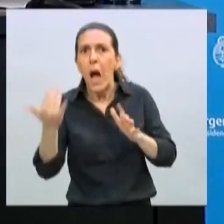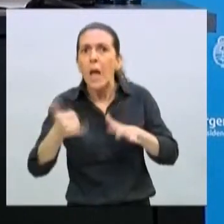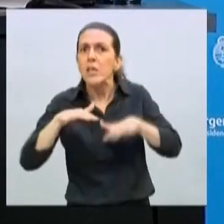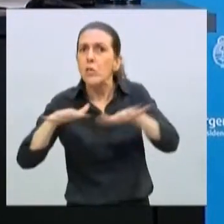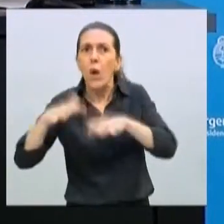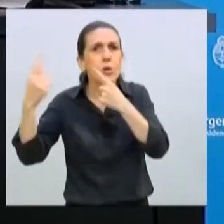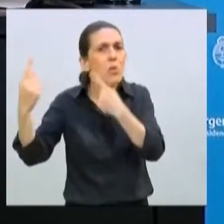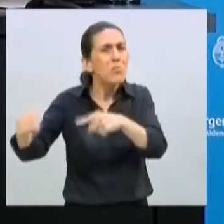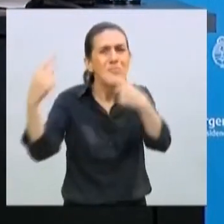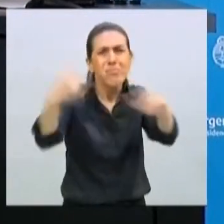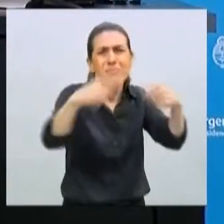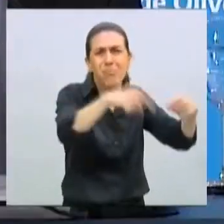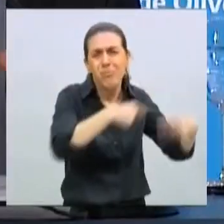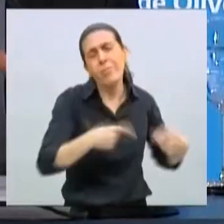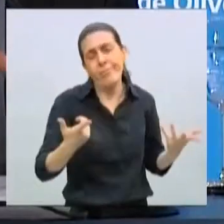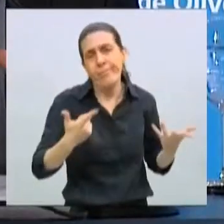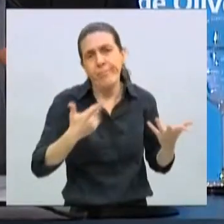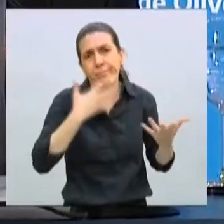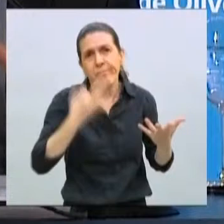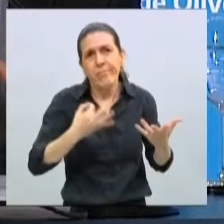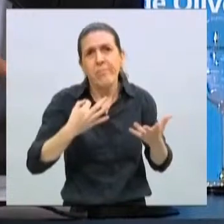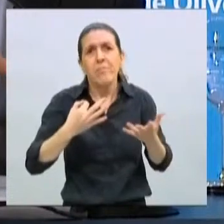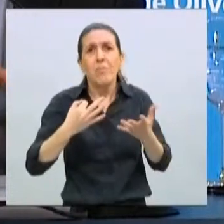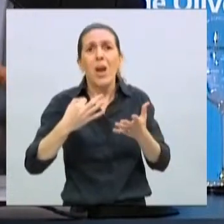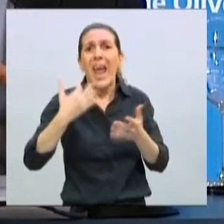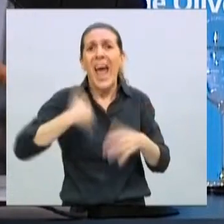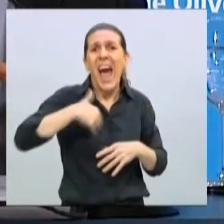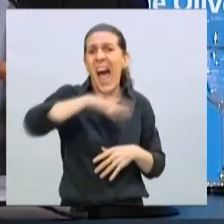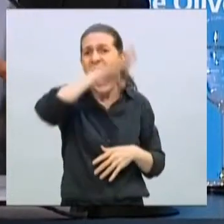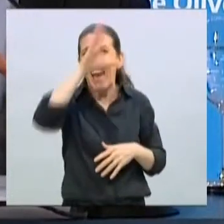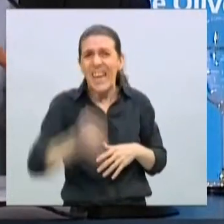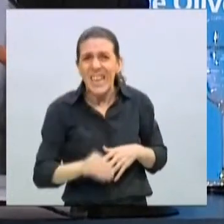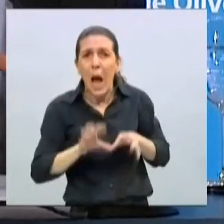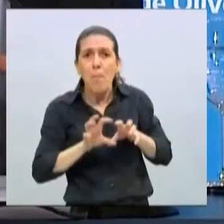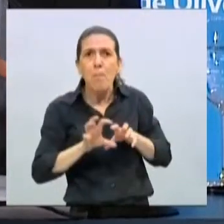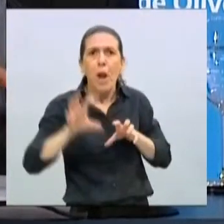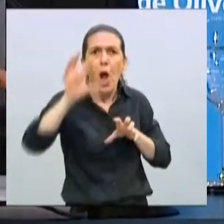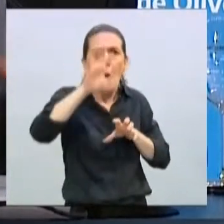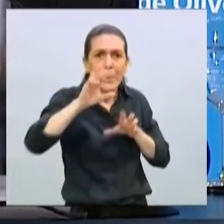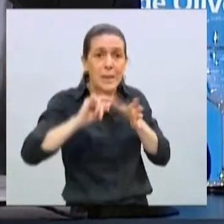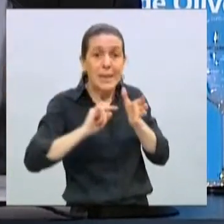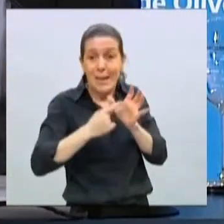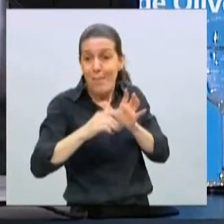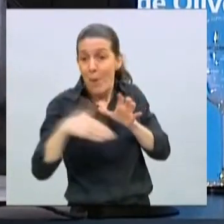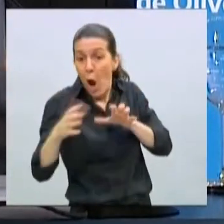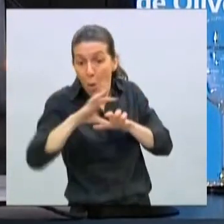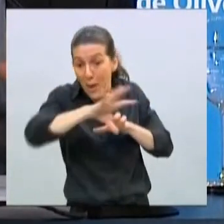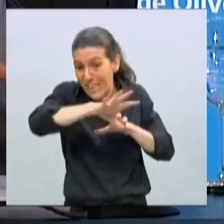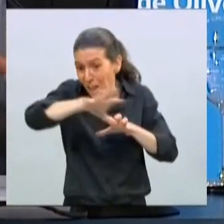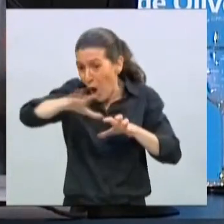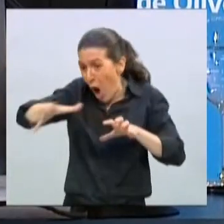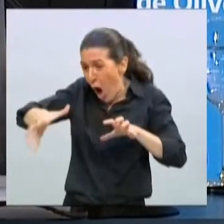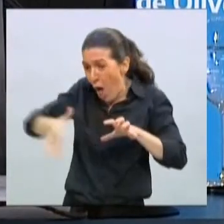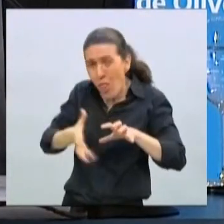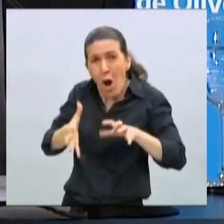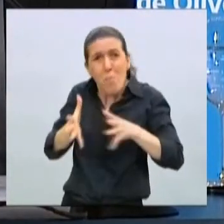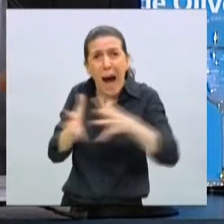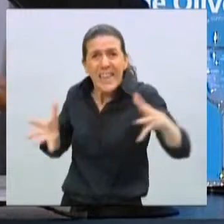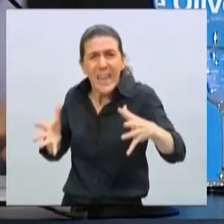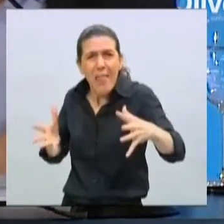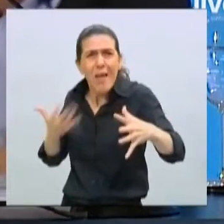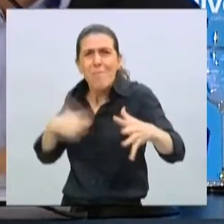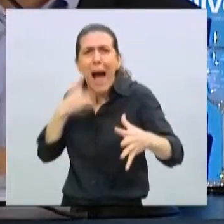Es cierto, es el territorio más grande del país como provincia, es la provincia por lejos más